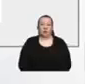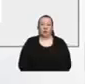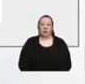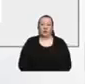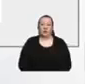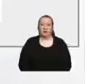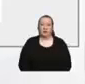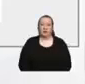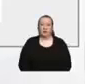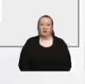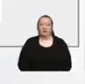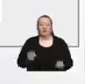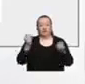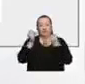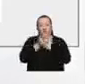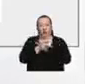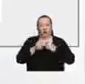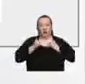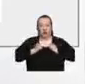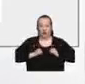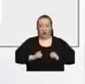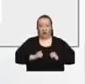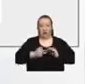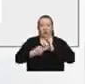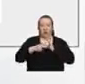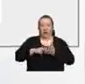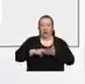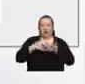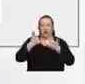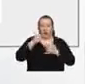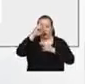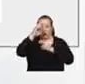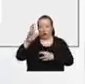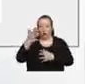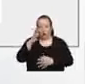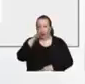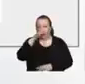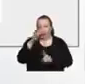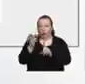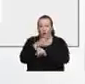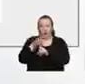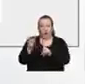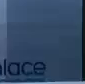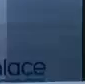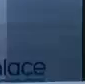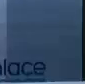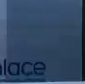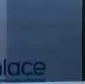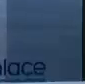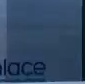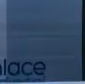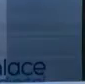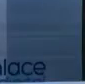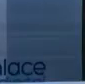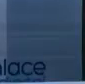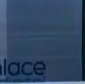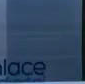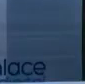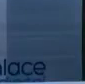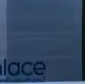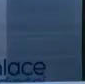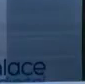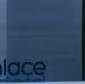lo más triste de esto para que vean cómo juegan con la moral es con nuestra inteligencia este propio plazo